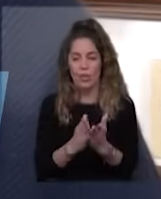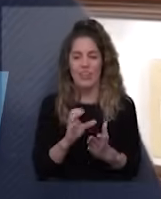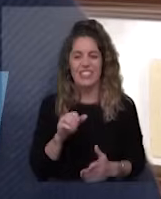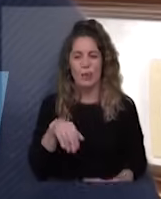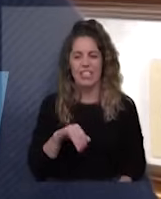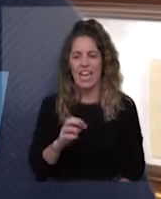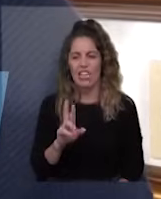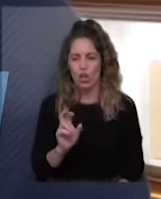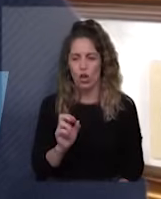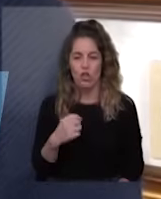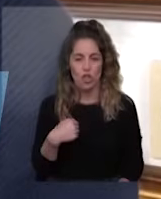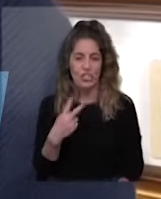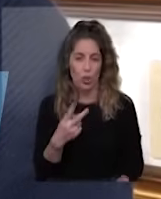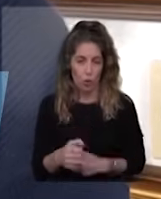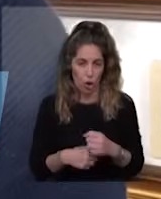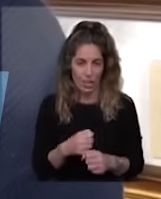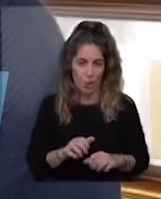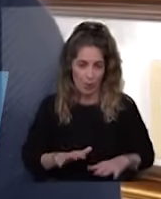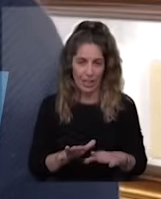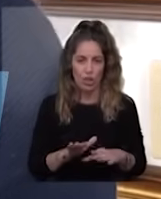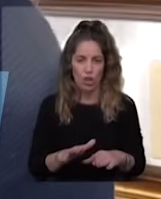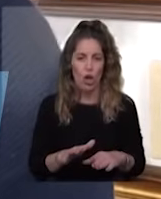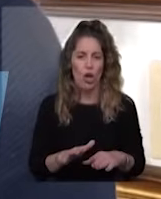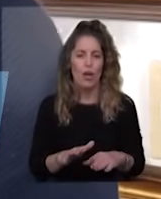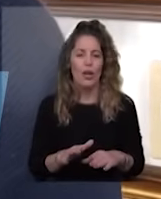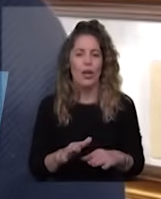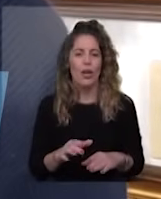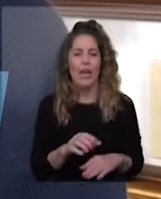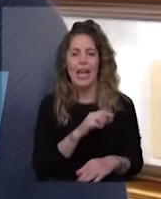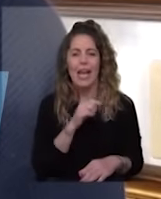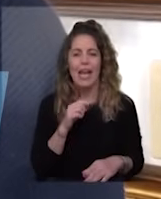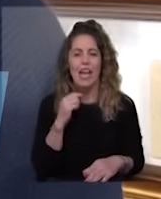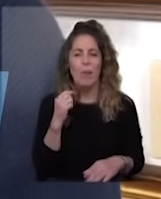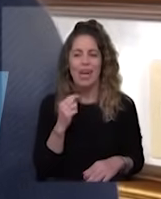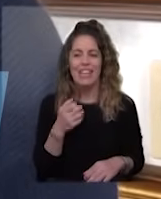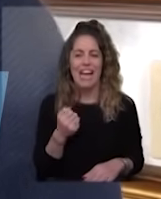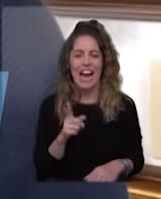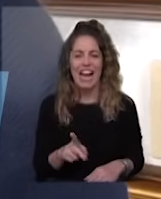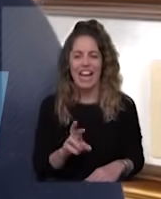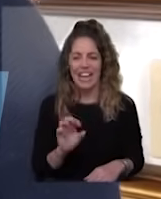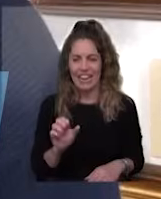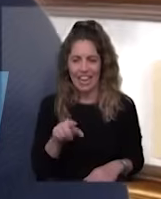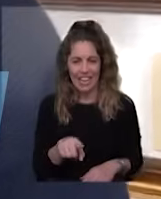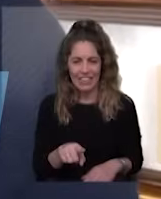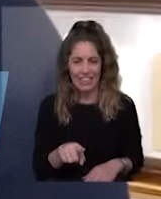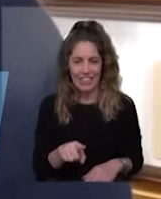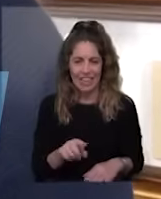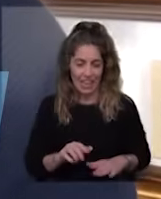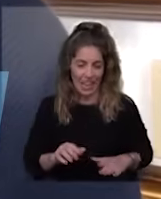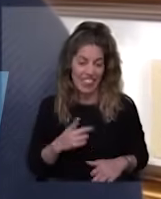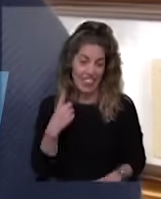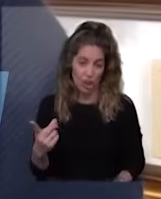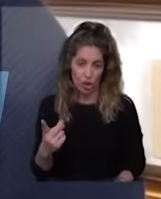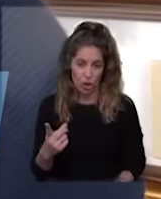de preparatorios este el padre aguer era el rector de preparatorios en su escritorio lo entregan